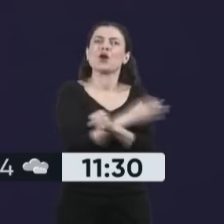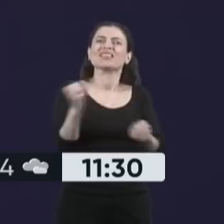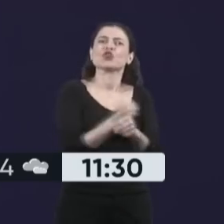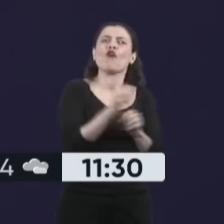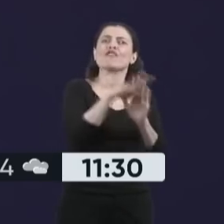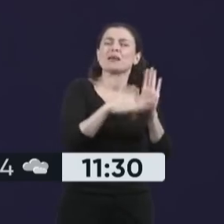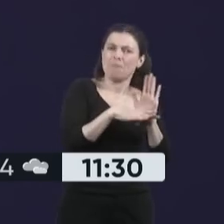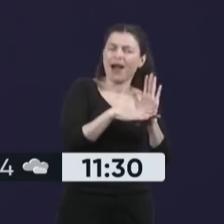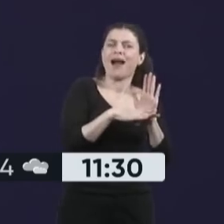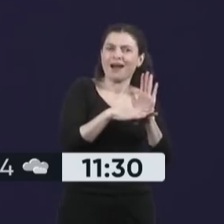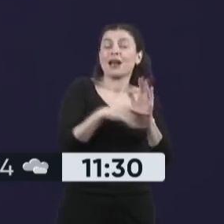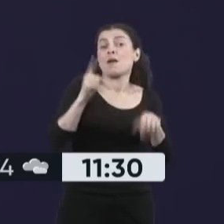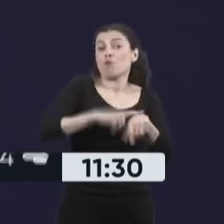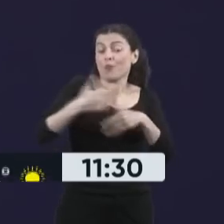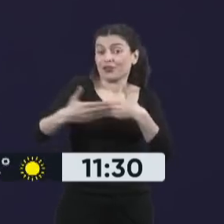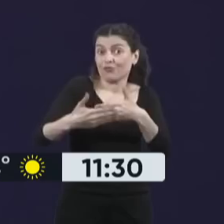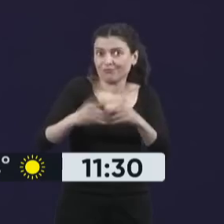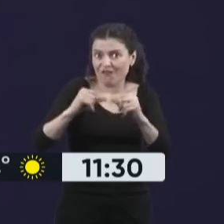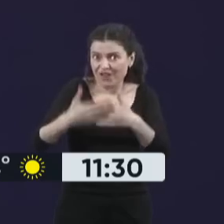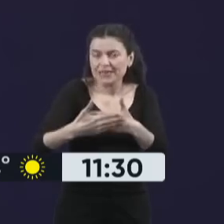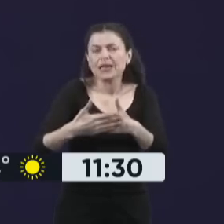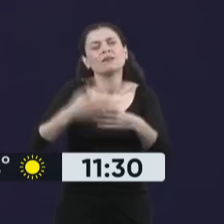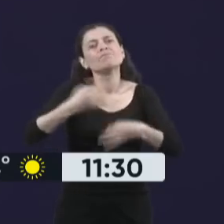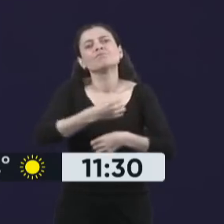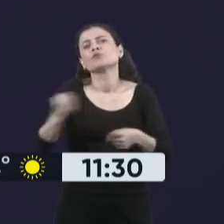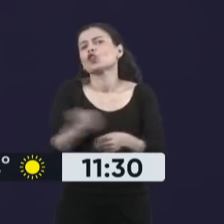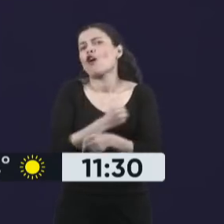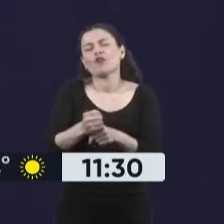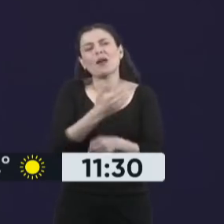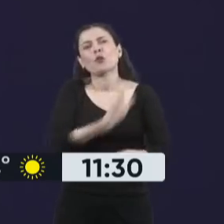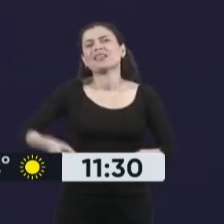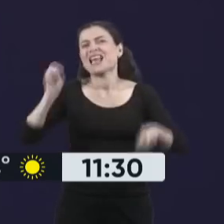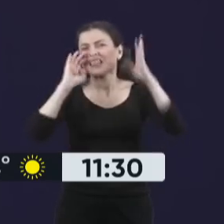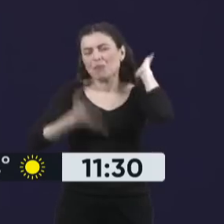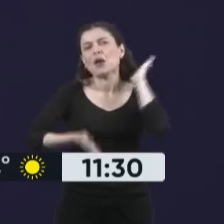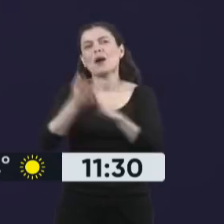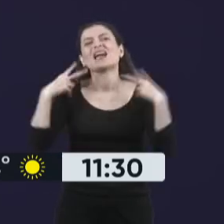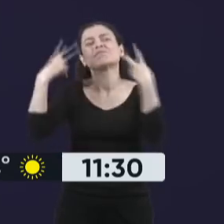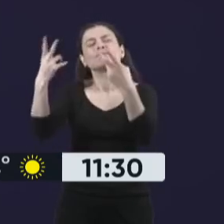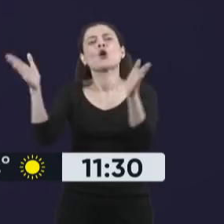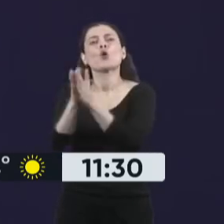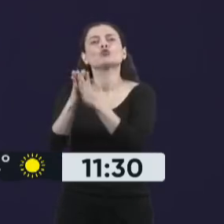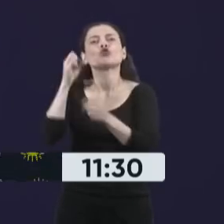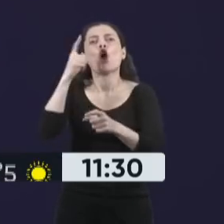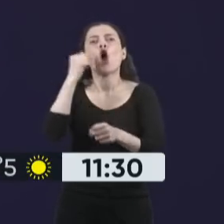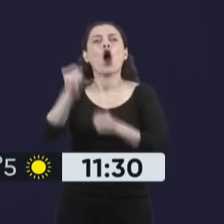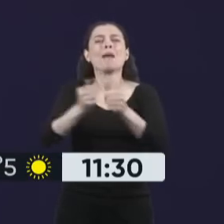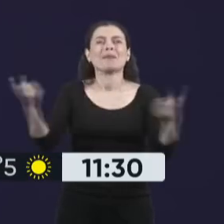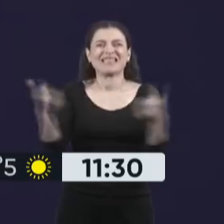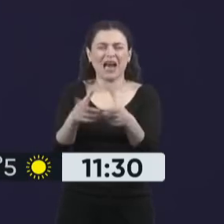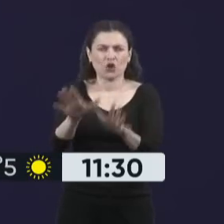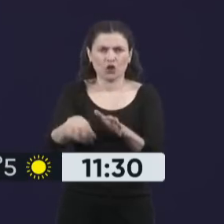a estar cercano a la fecha, pero sí, efectivamente el presidente va a viajar a la reunión con empresarios y entiendo que al día